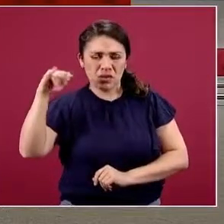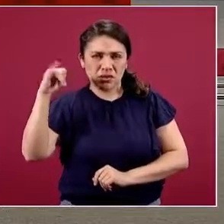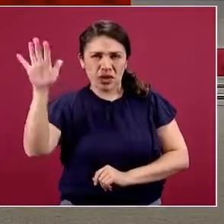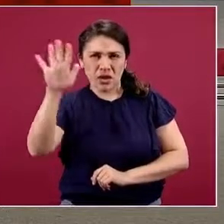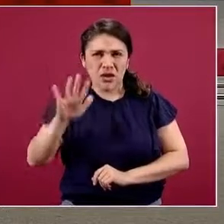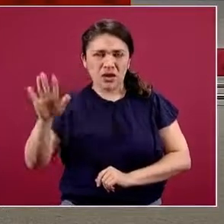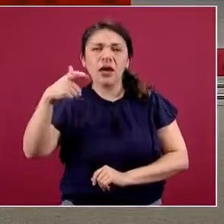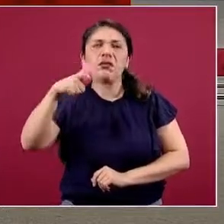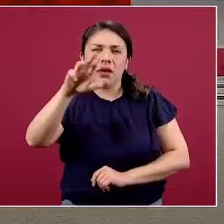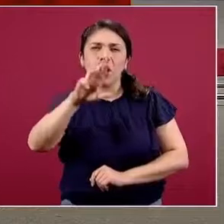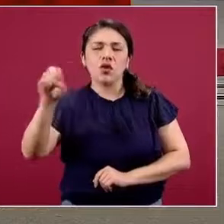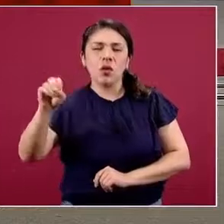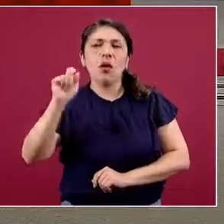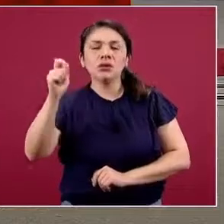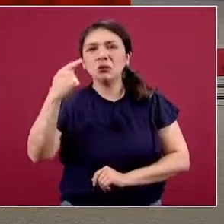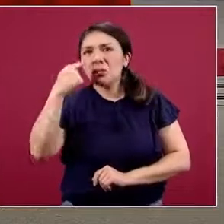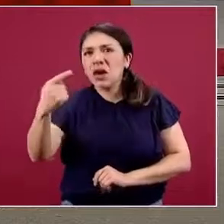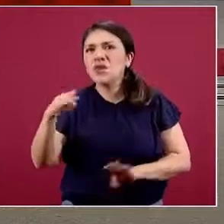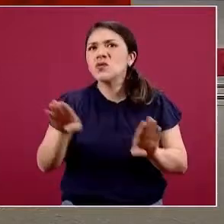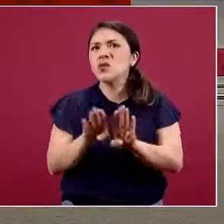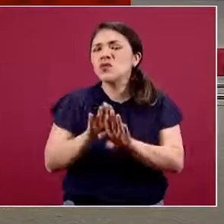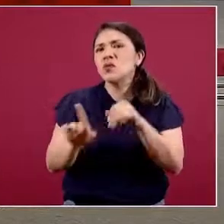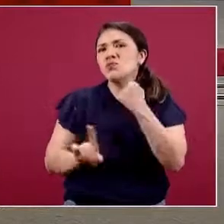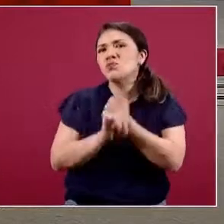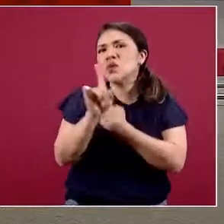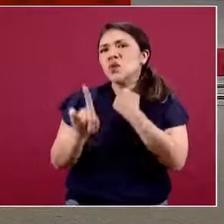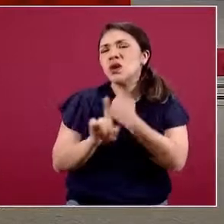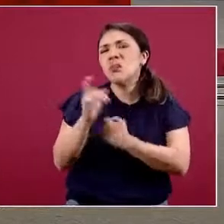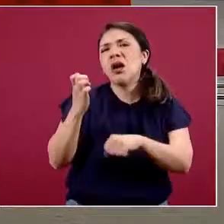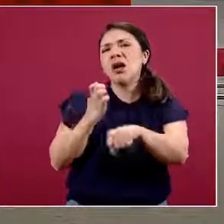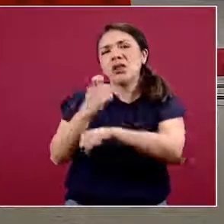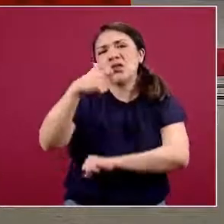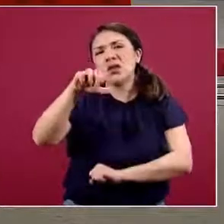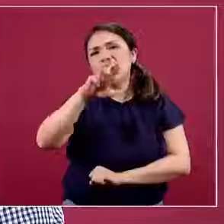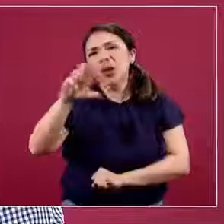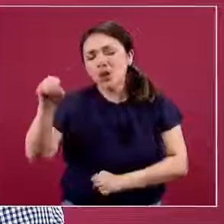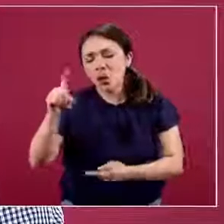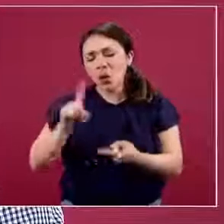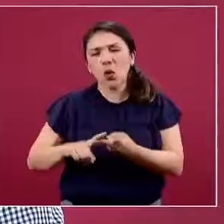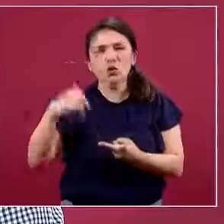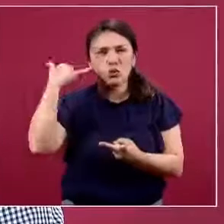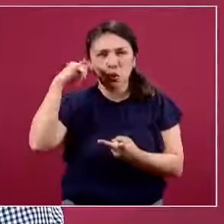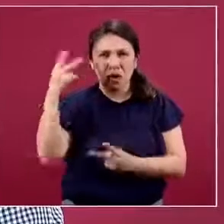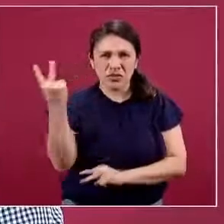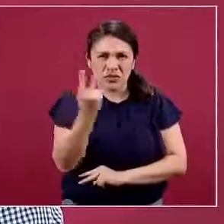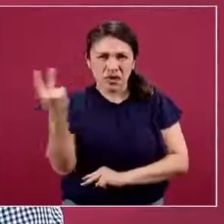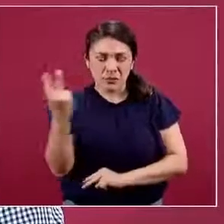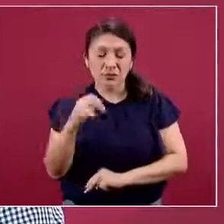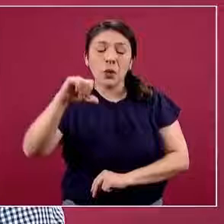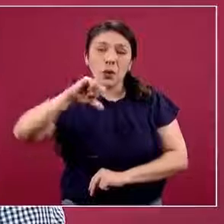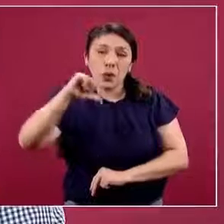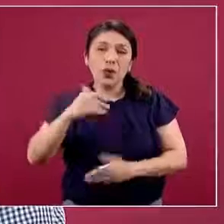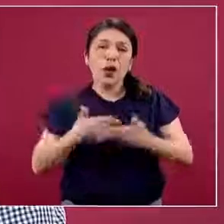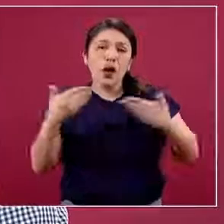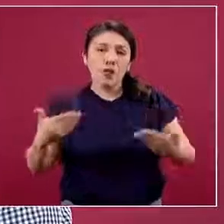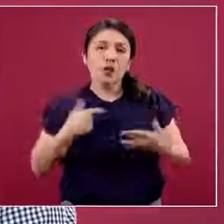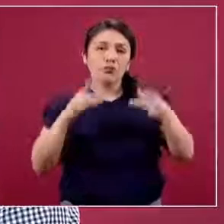Específicamente generando algunas afectaciones en los estados de Quintana Roo y Yucatán. Entonces hoy día vamos a